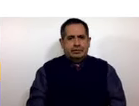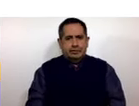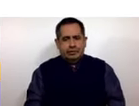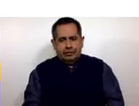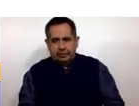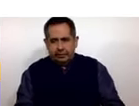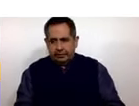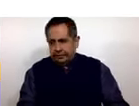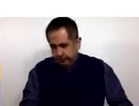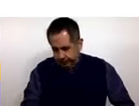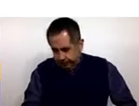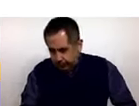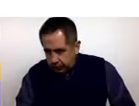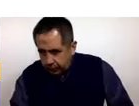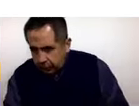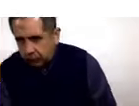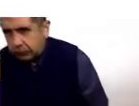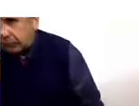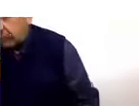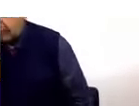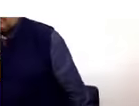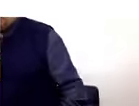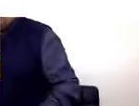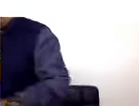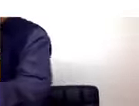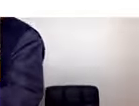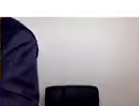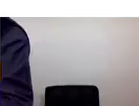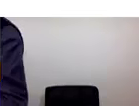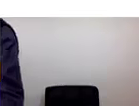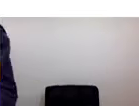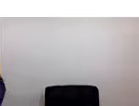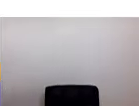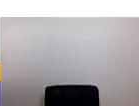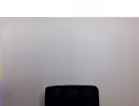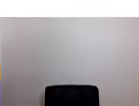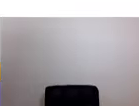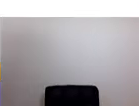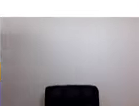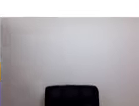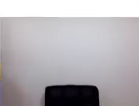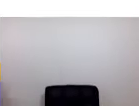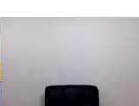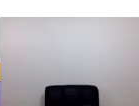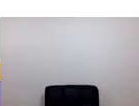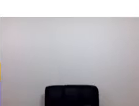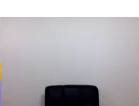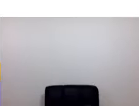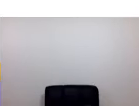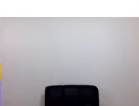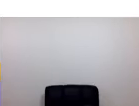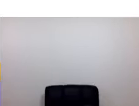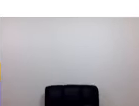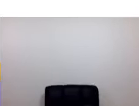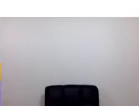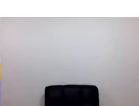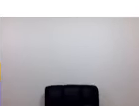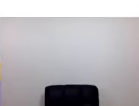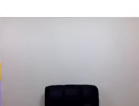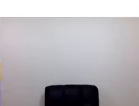de ficción, fue un gran apoyo para mí durante la escritura de este libro. Ella está en el libro, es una de